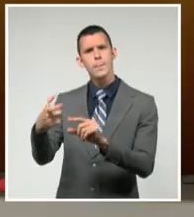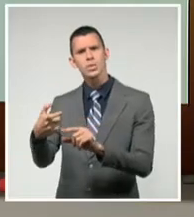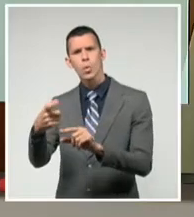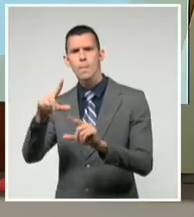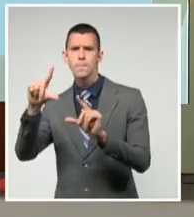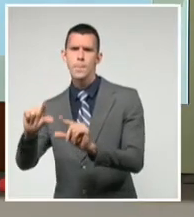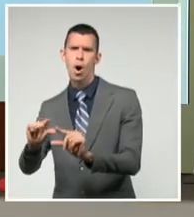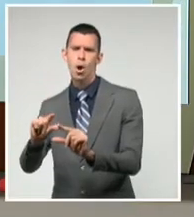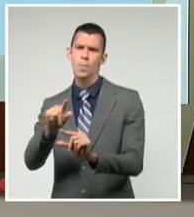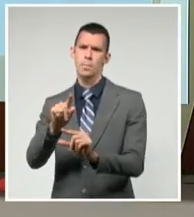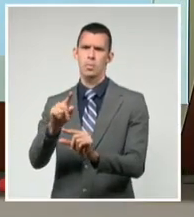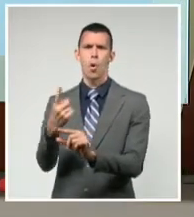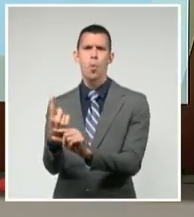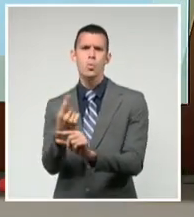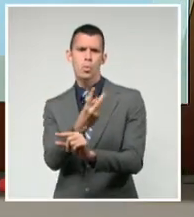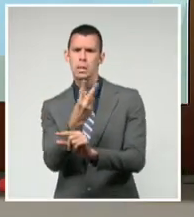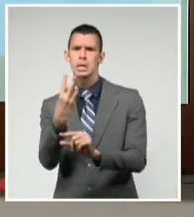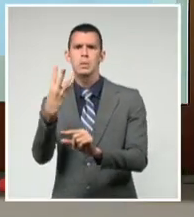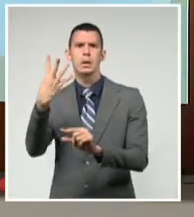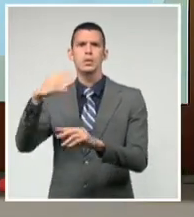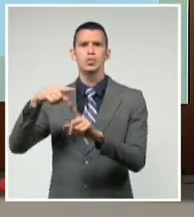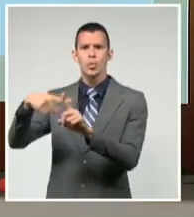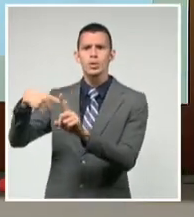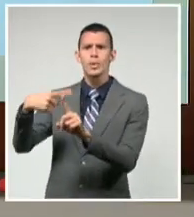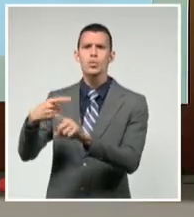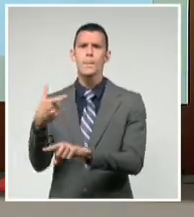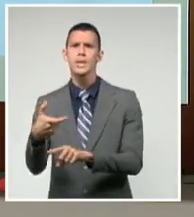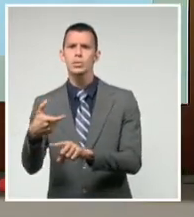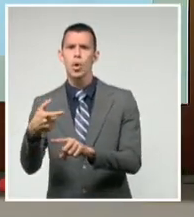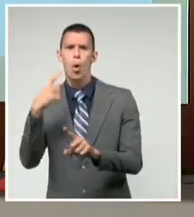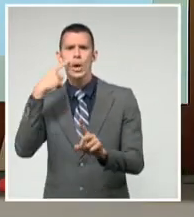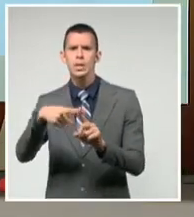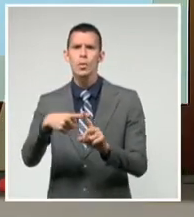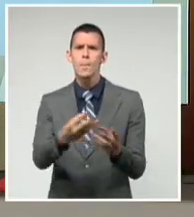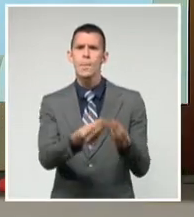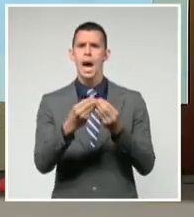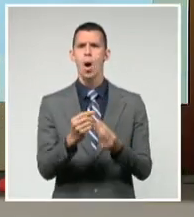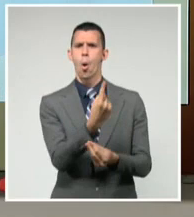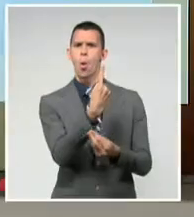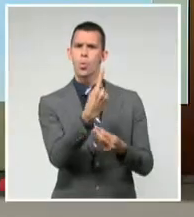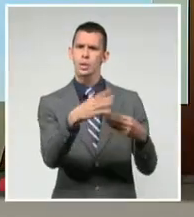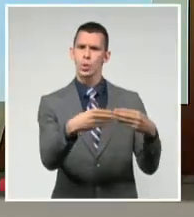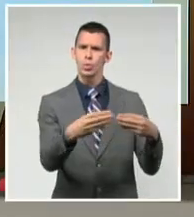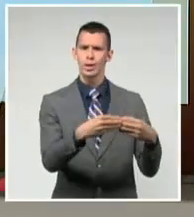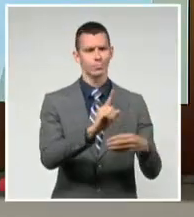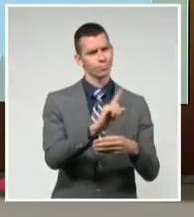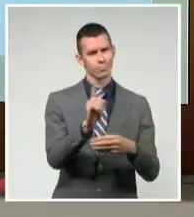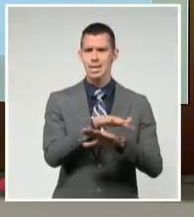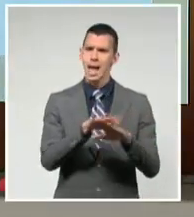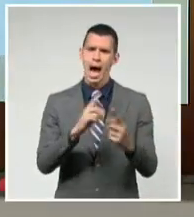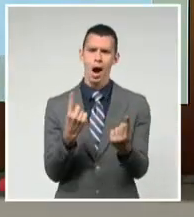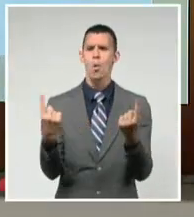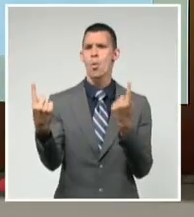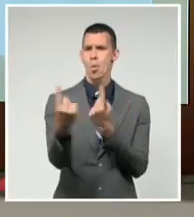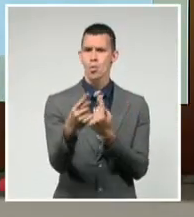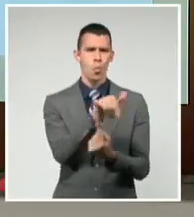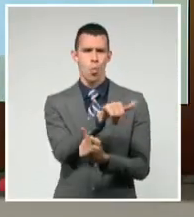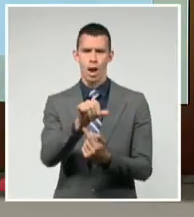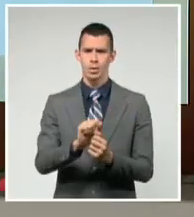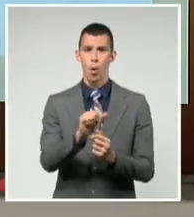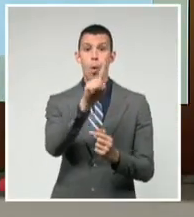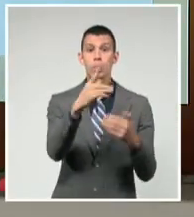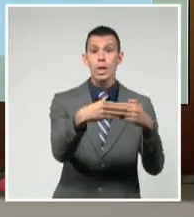empresas en cuba que tendrán que hacer un esfuerzo de eficiencia para soportar el peso de evaluación sin embargo hay otras que